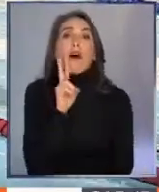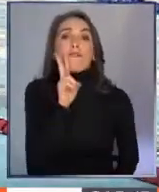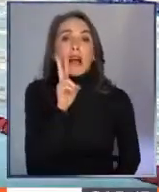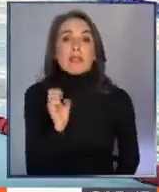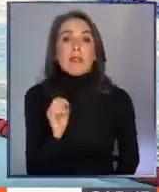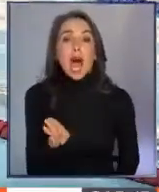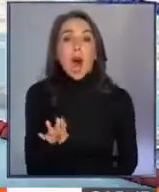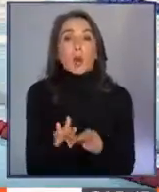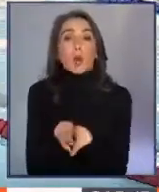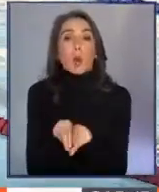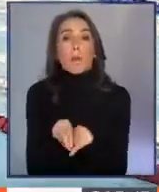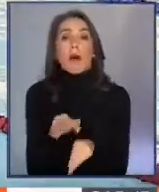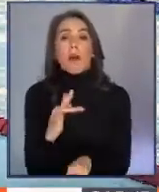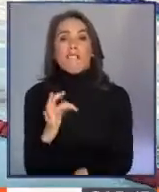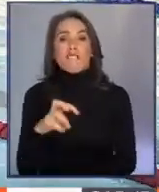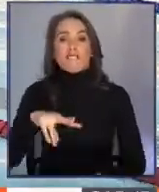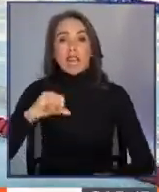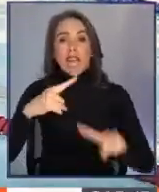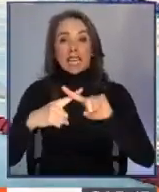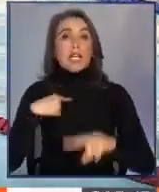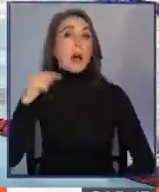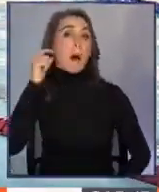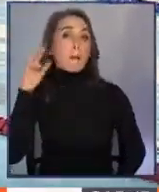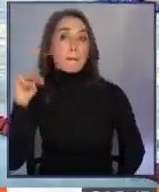Fénix, y siendo que mi mamá